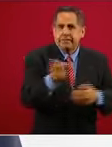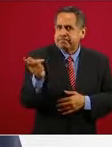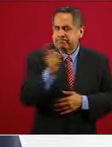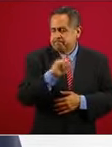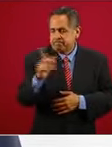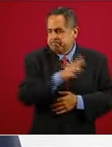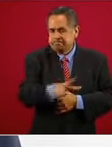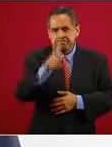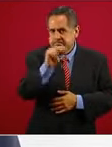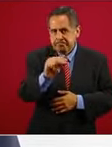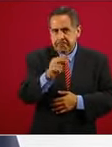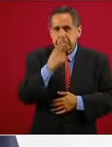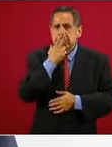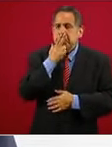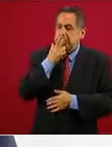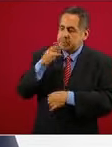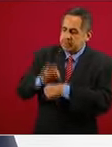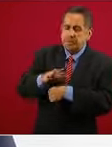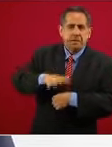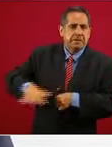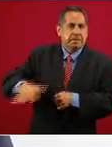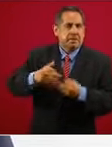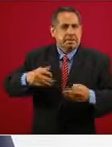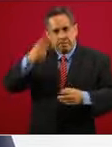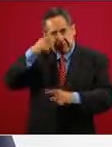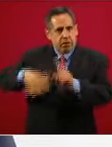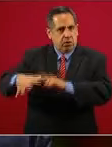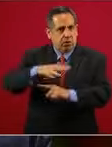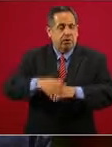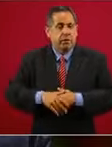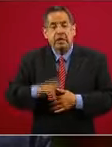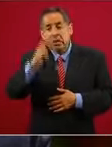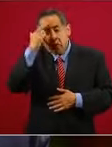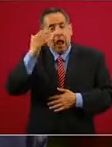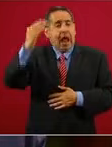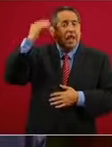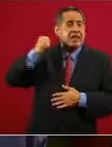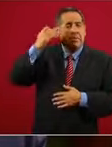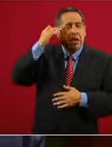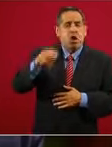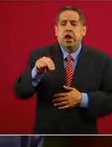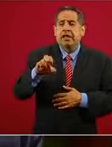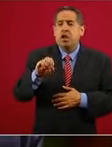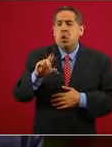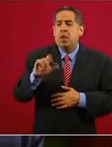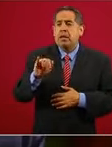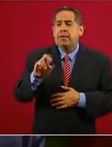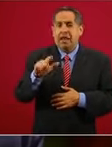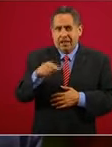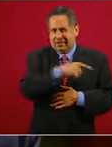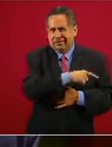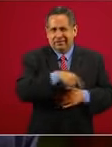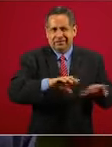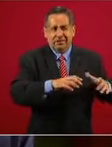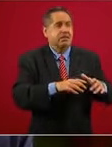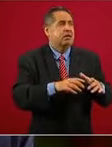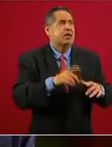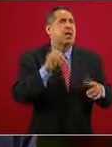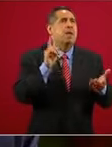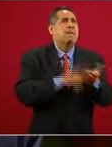puede olvidar que en el periodo neoliberal, solo en 30 años, de